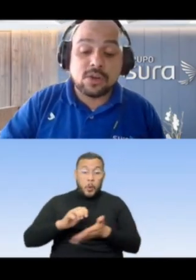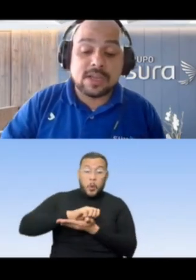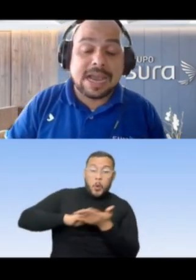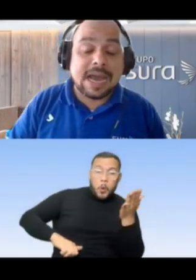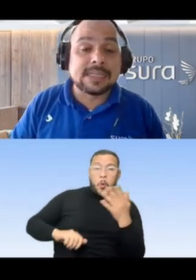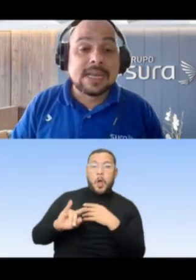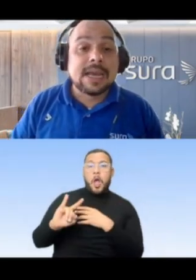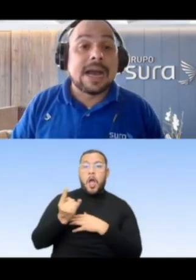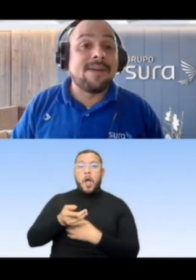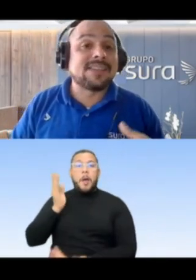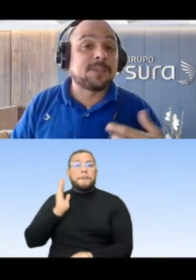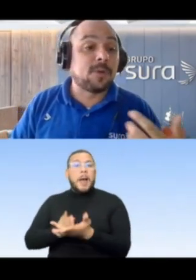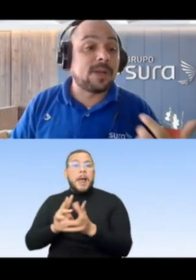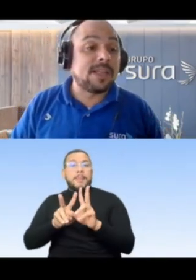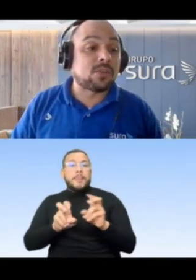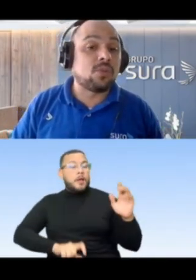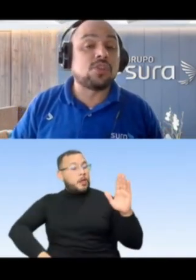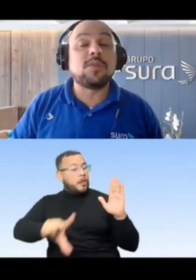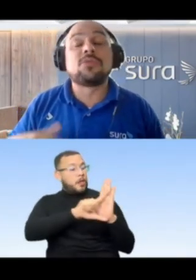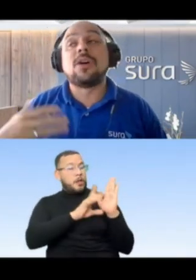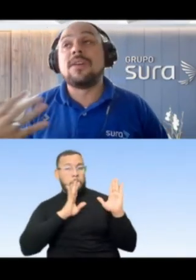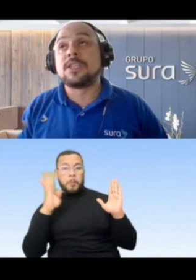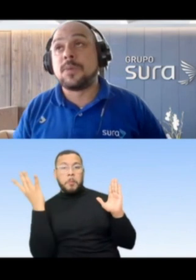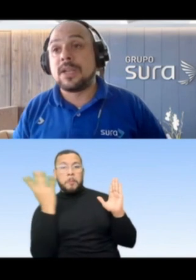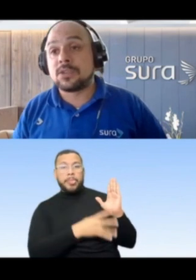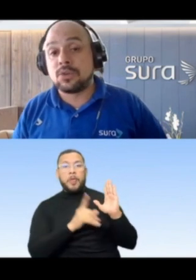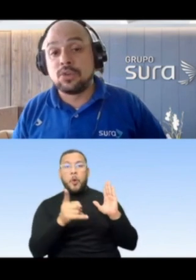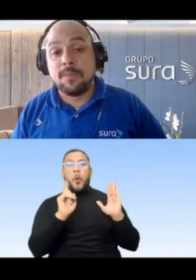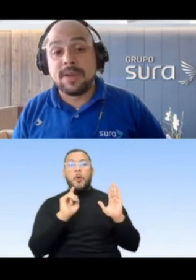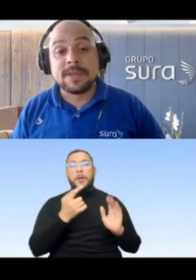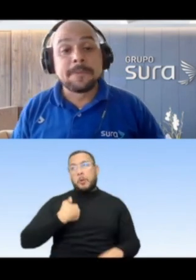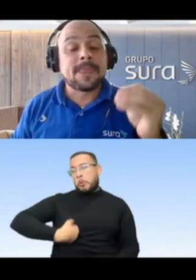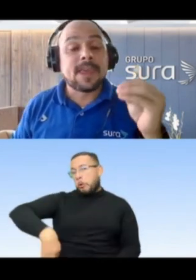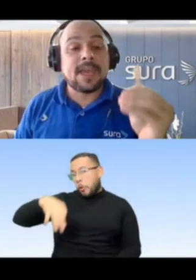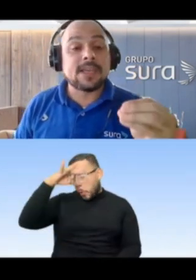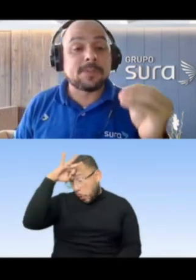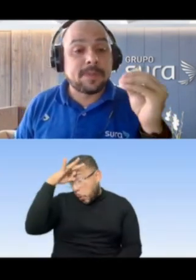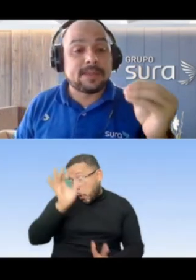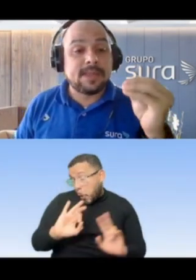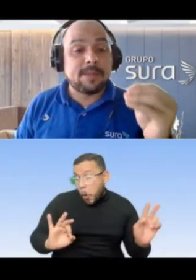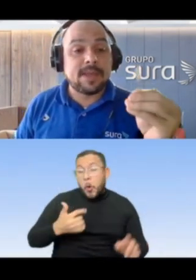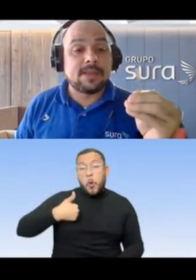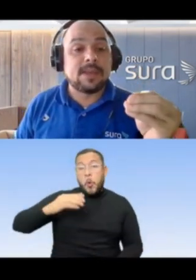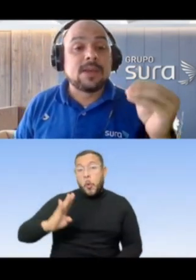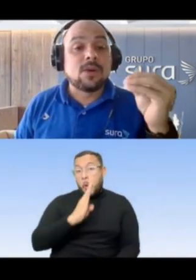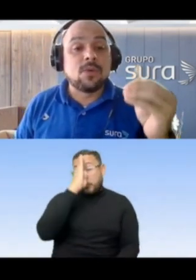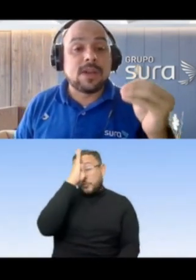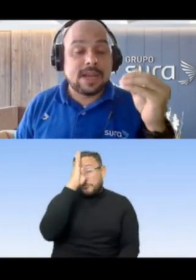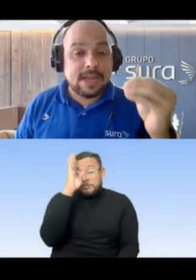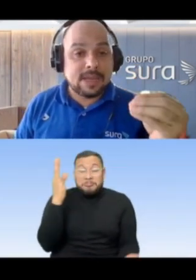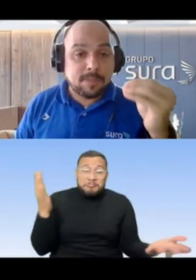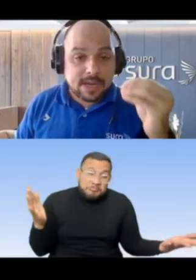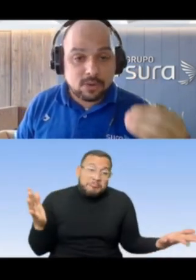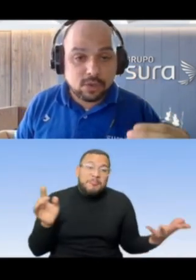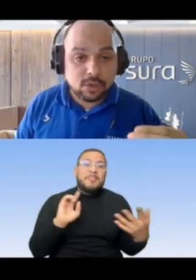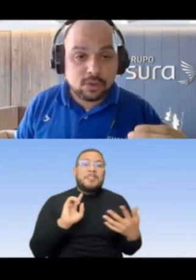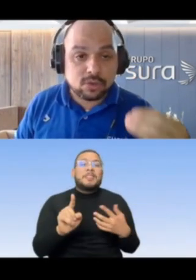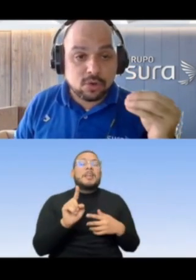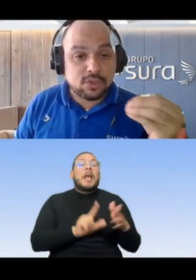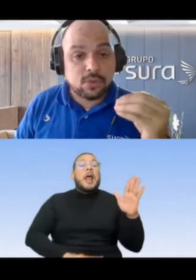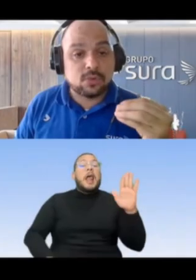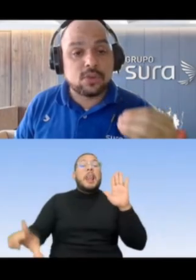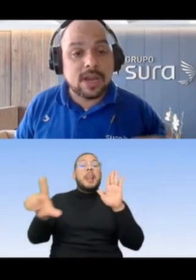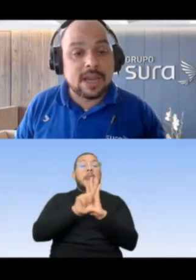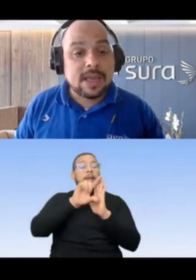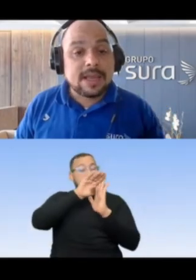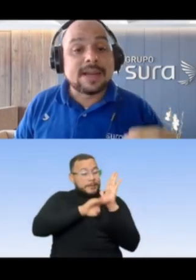cometiendo infracciones legales, a veces por el desconocimiento, a veces por las costumbres. Es prácticamente una ley para